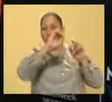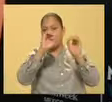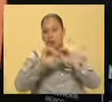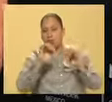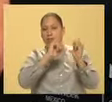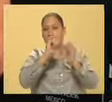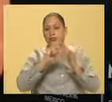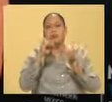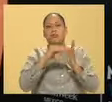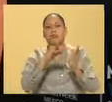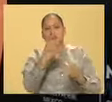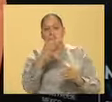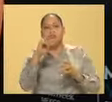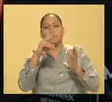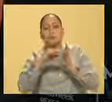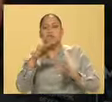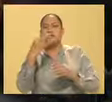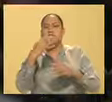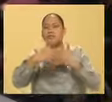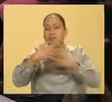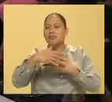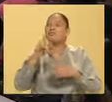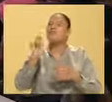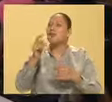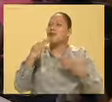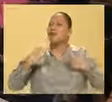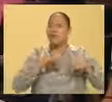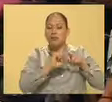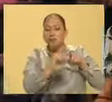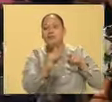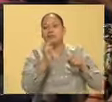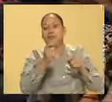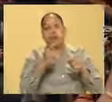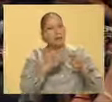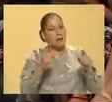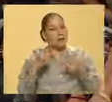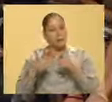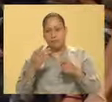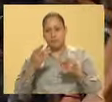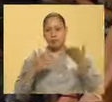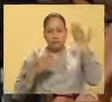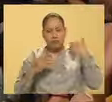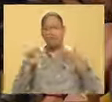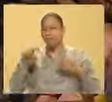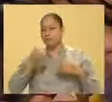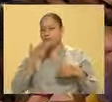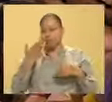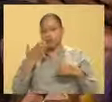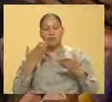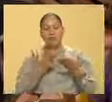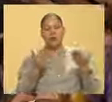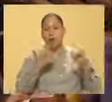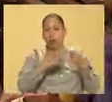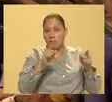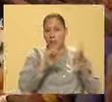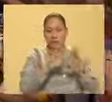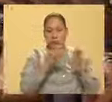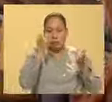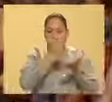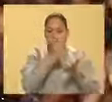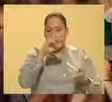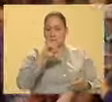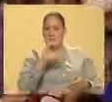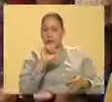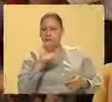2014-2015. Cuéntanos un poco de esta colección. Lo que estamos presentando en esta colección es un poco diferente a todo lo que he presentado anteriormente. No es que no tenga el sello Macario Jiménez y lo